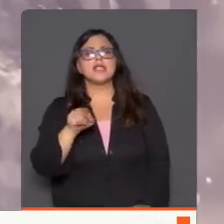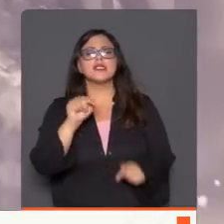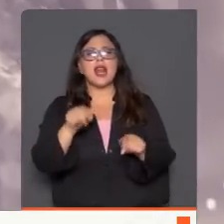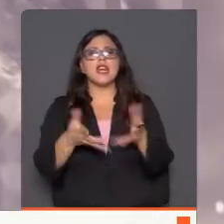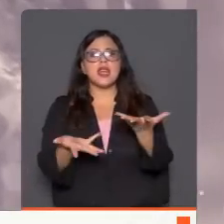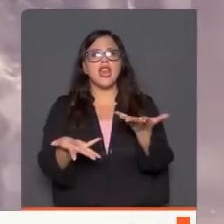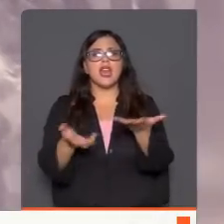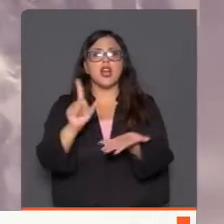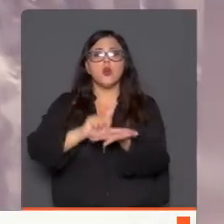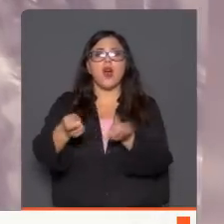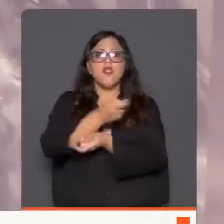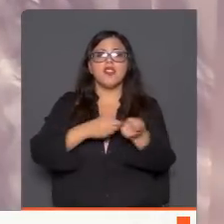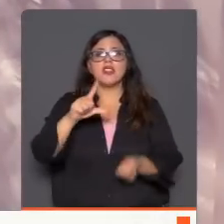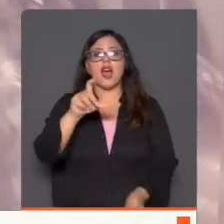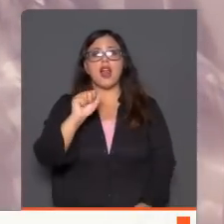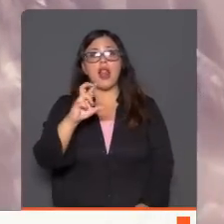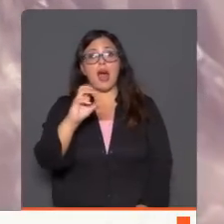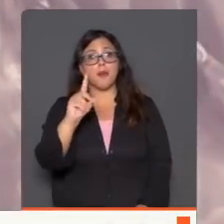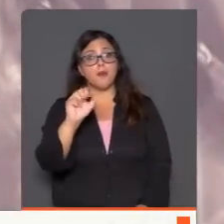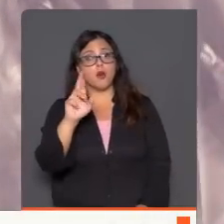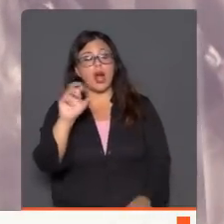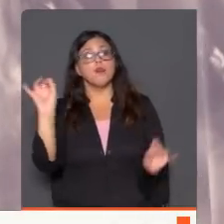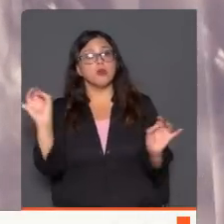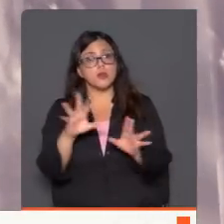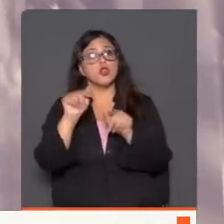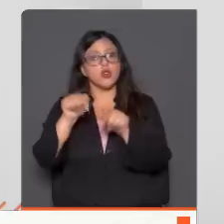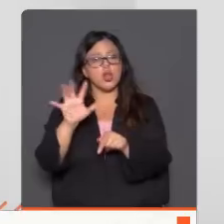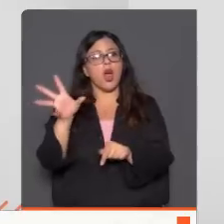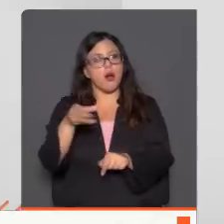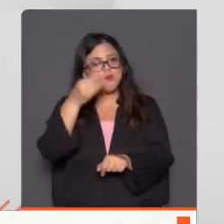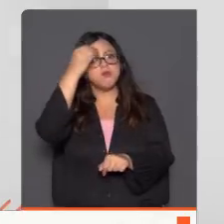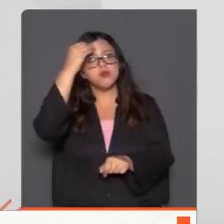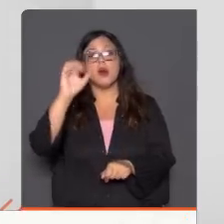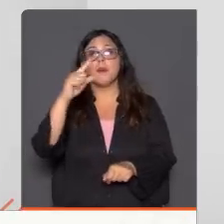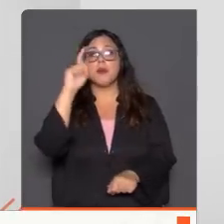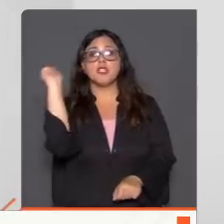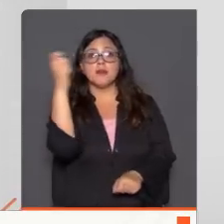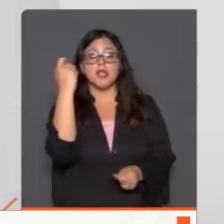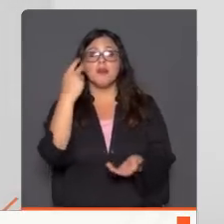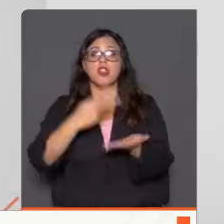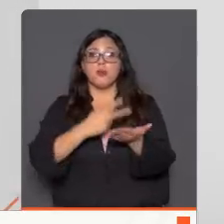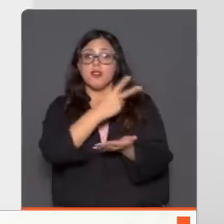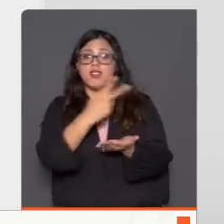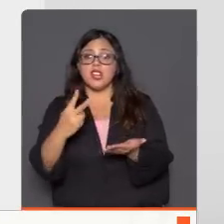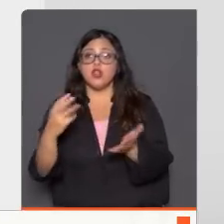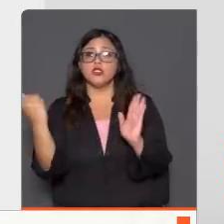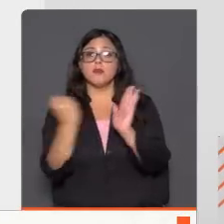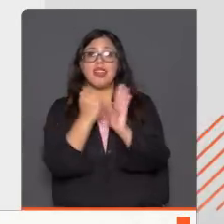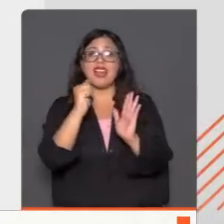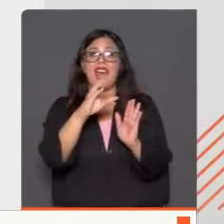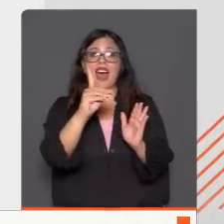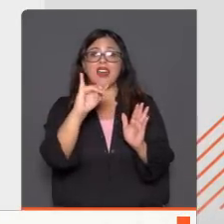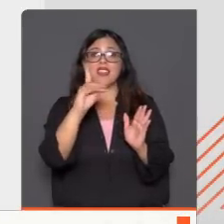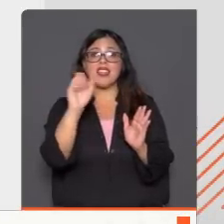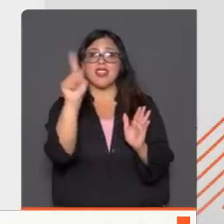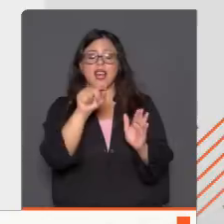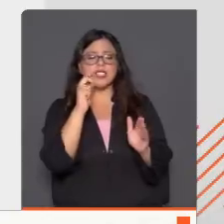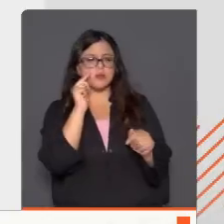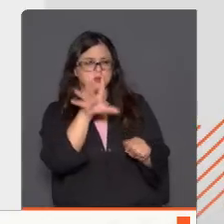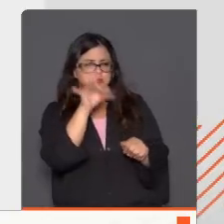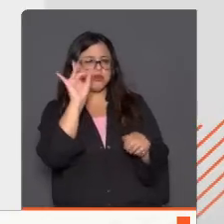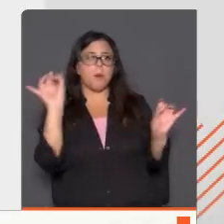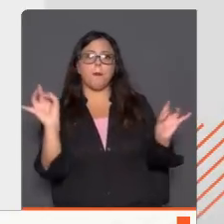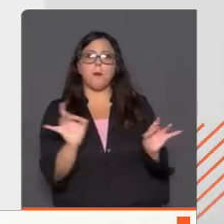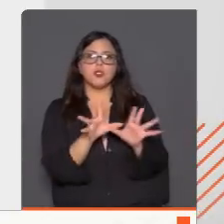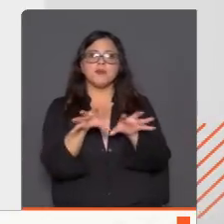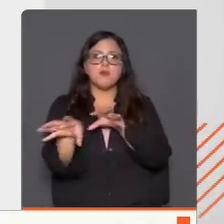hoy podría tener sentido. El 1 de septiembre de 2022, Adidas detectó una posible venta de productos falsificados de la marca